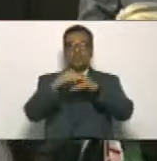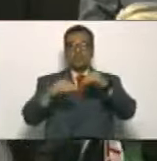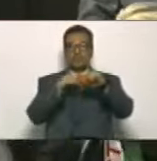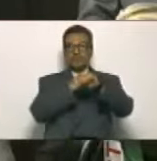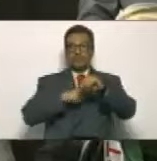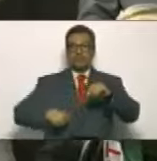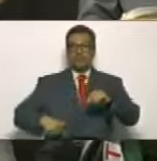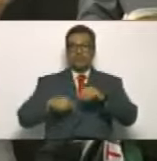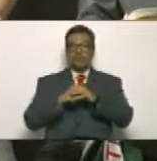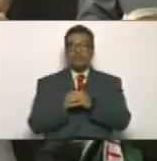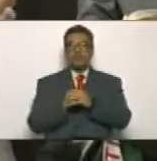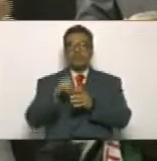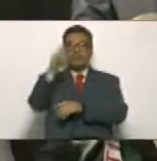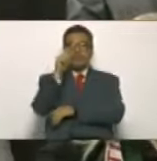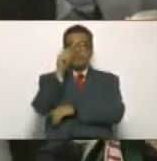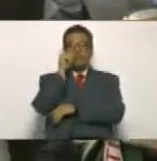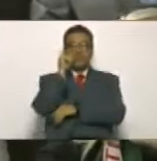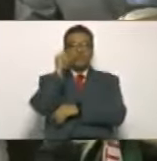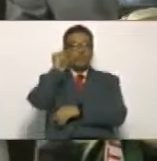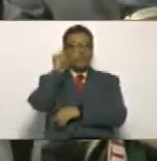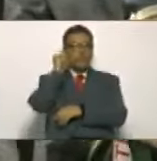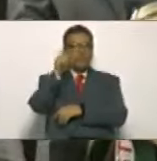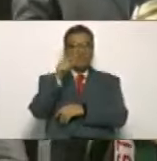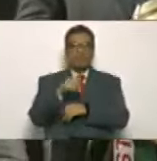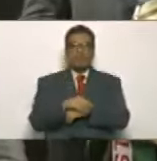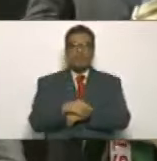Vicepresidente, diputadas, diputados,